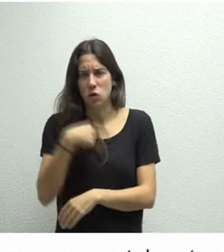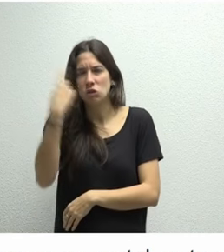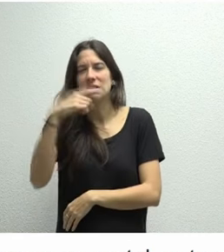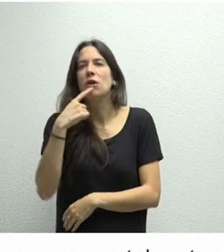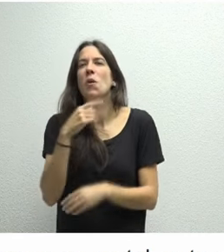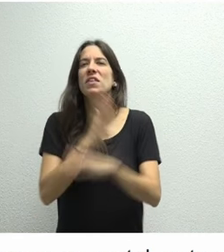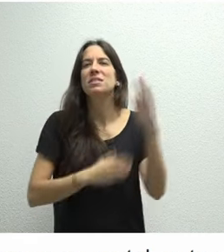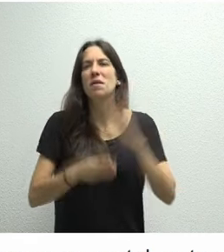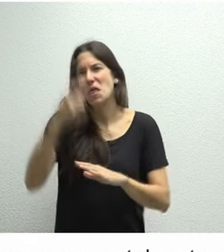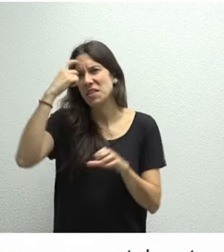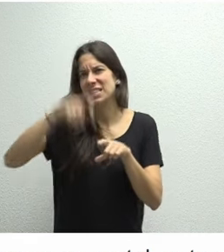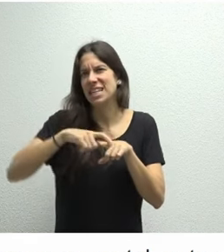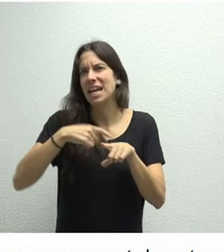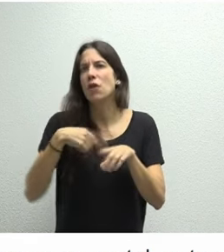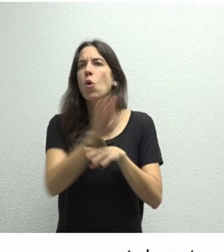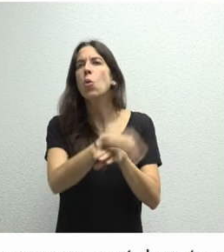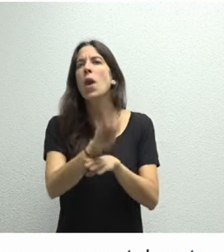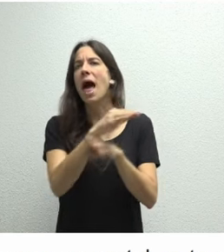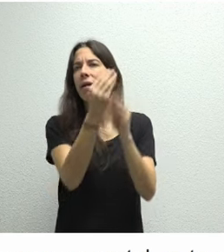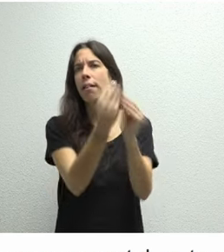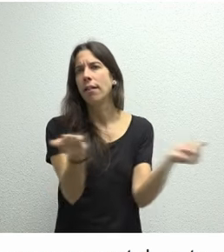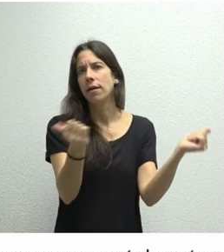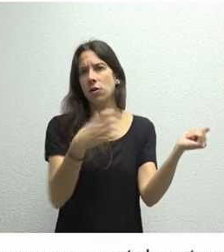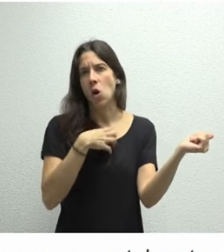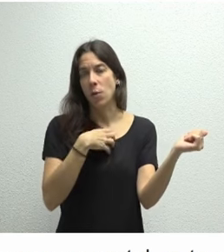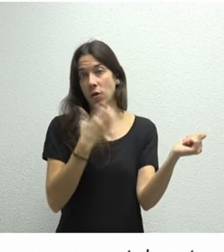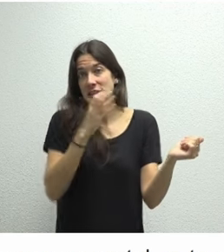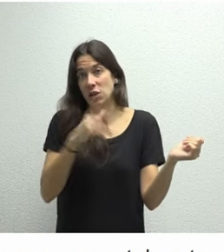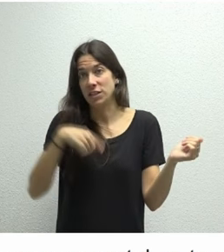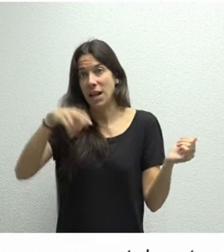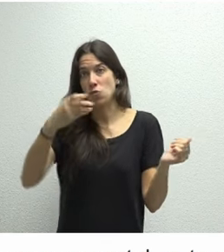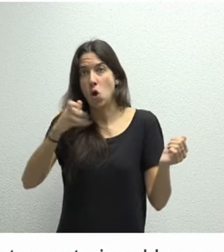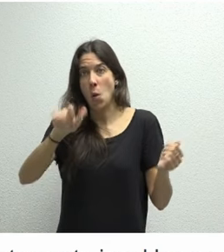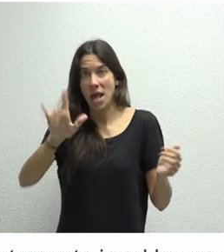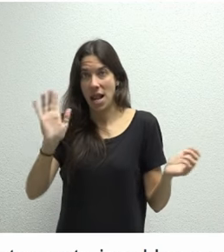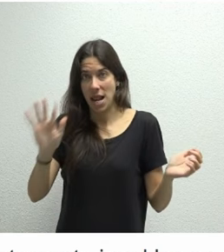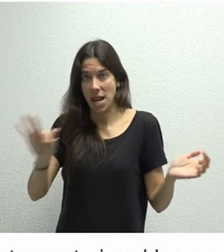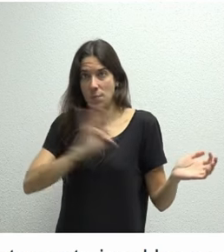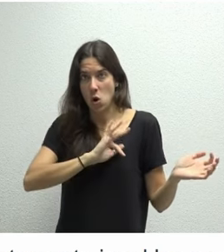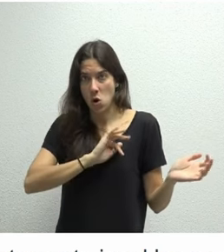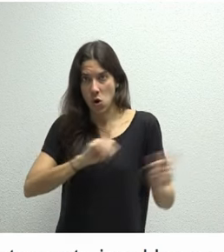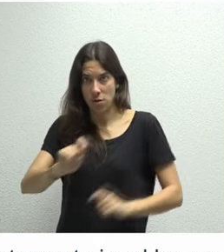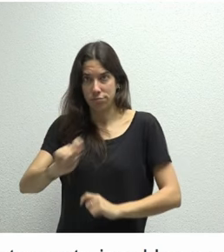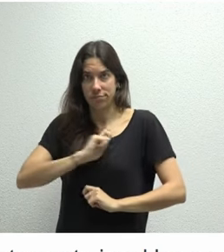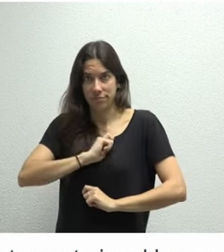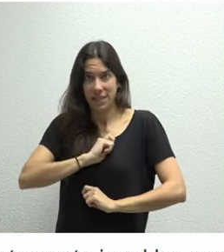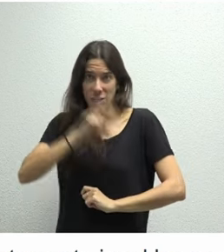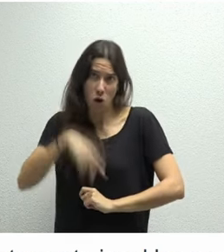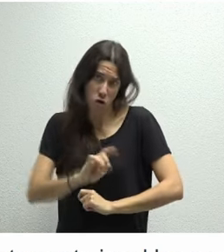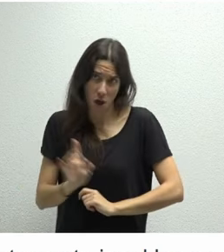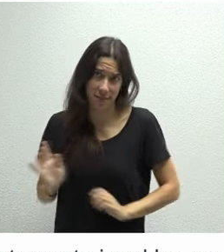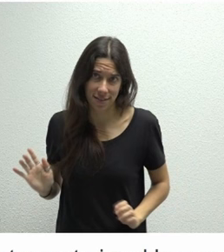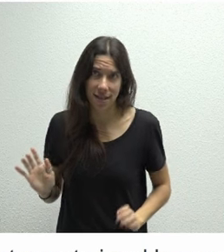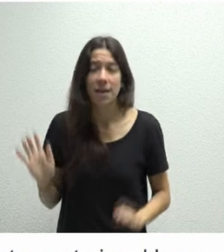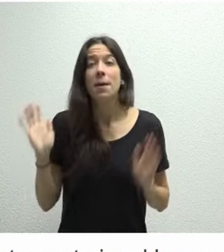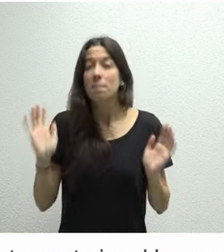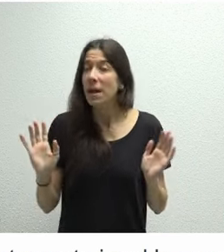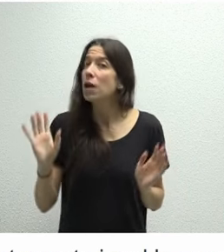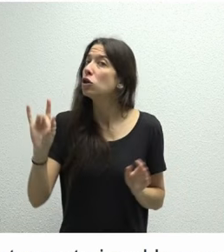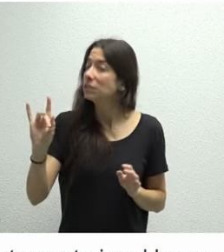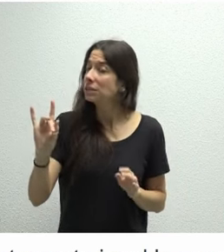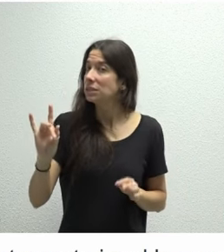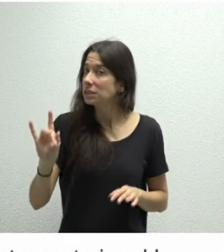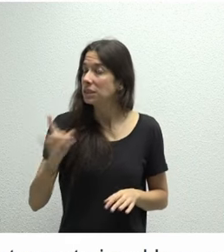psíquica vale Si no sería casi Nobel Ramón y no lo soy pero Eh sí que podía hacer